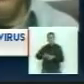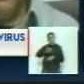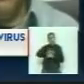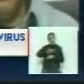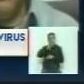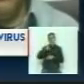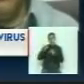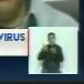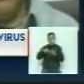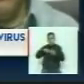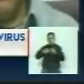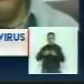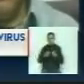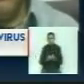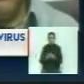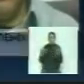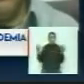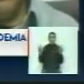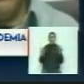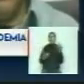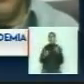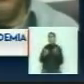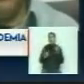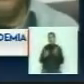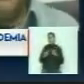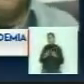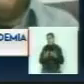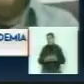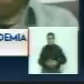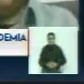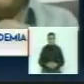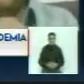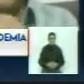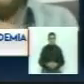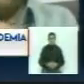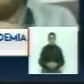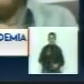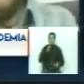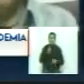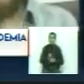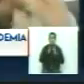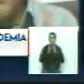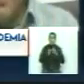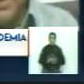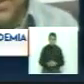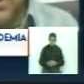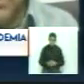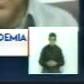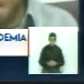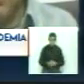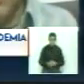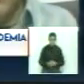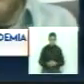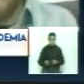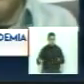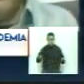cuando el problema ya está, ya se sale de las manos? Justamente usted ha dado la respuesta. Tenemos poca capacidad de